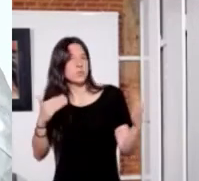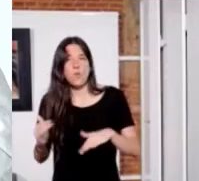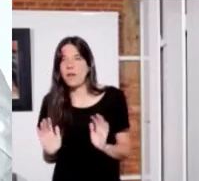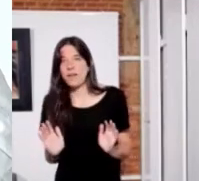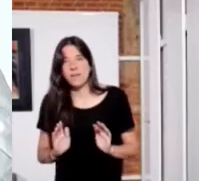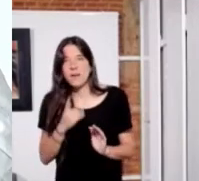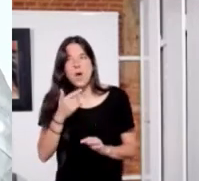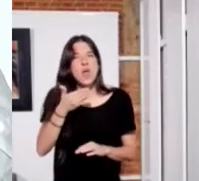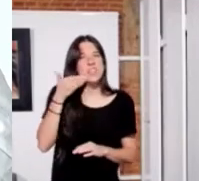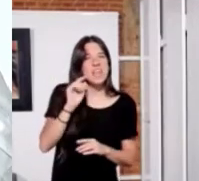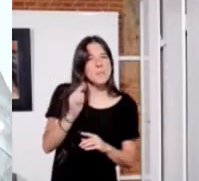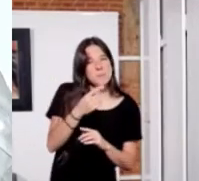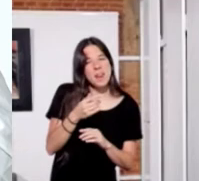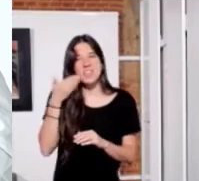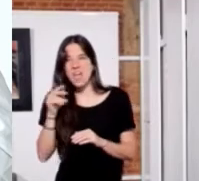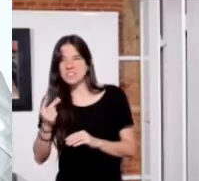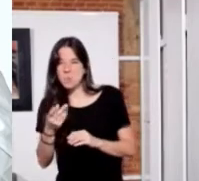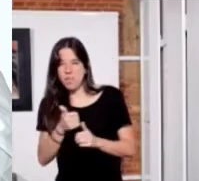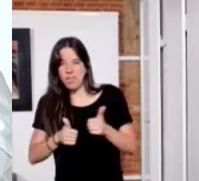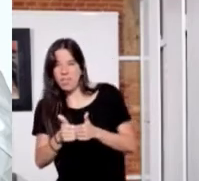No hay dignidades de primera y de segunda.